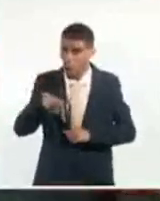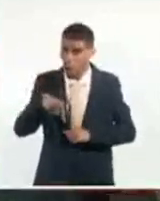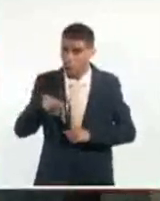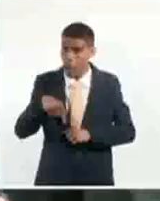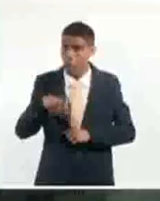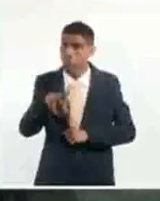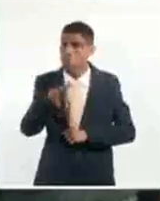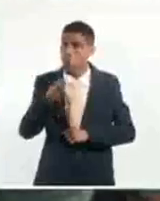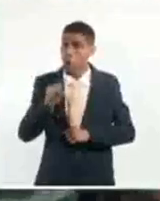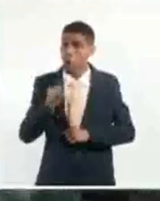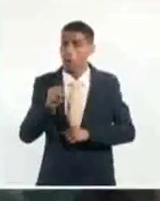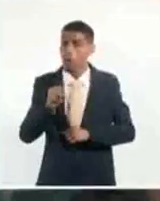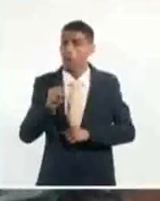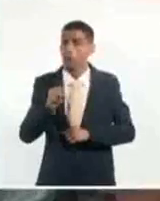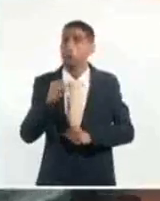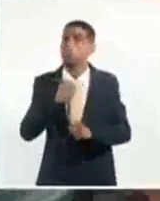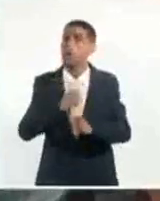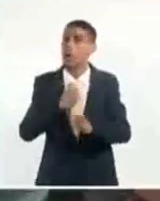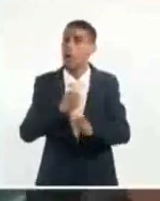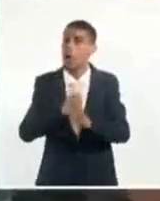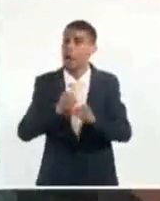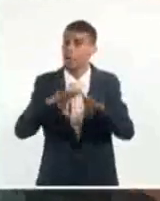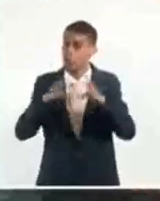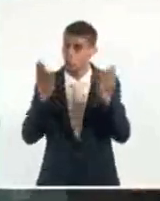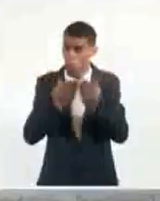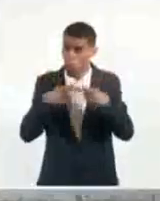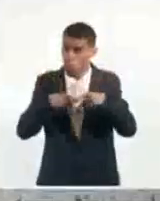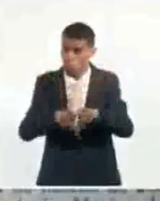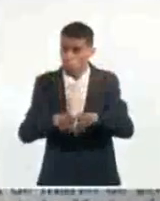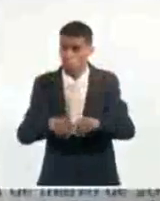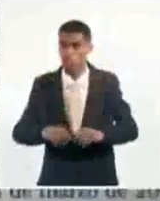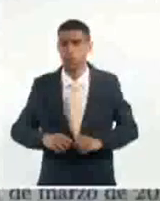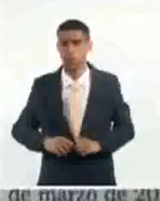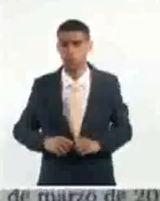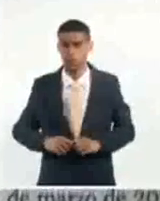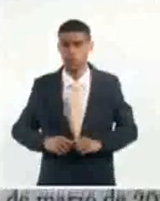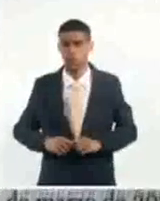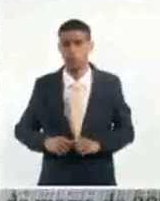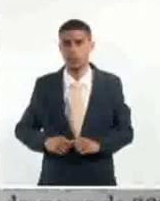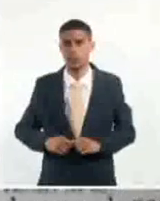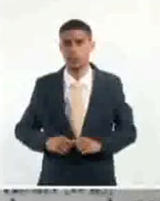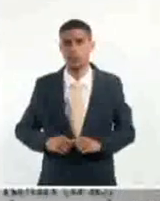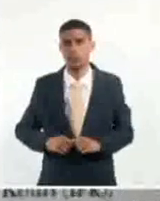mundo trabajando y todo el mundo ayudando. Así mismo.